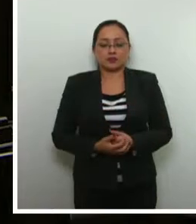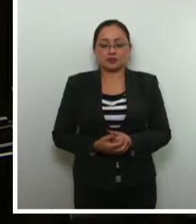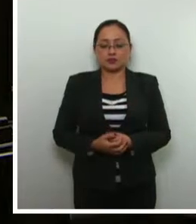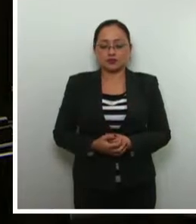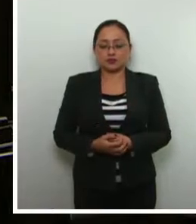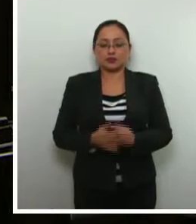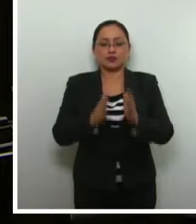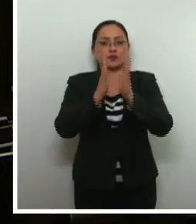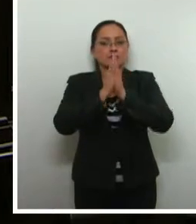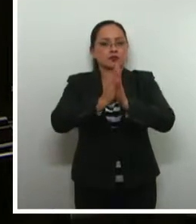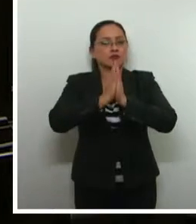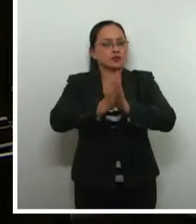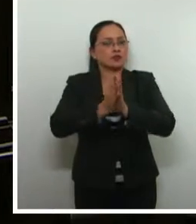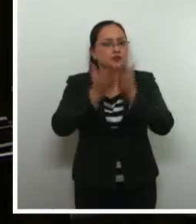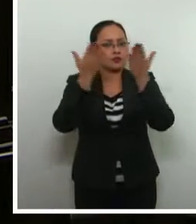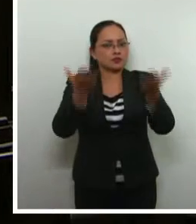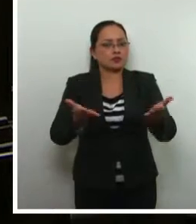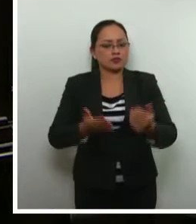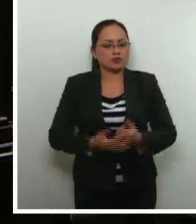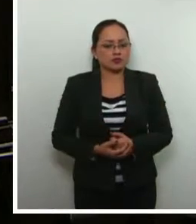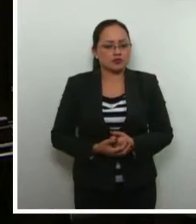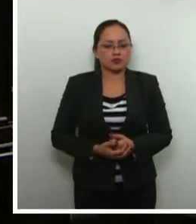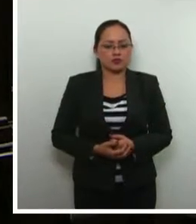por favor,